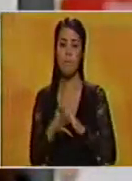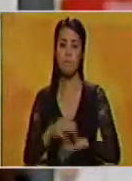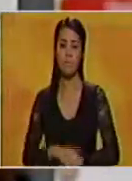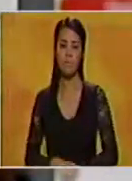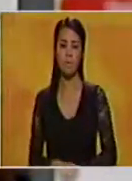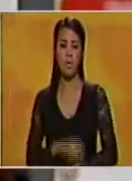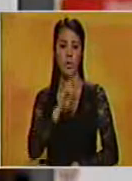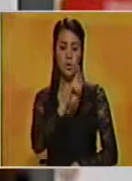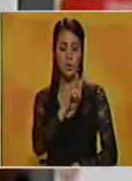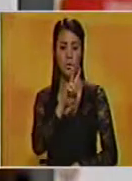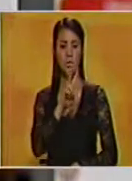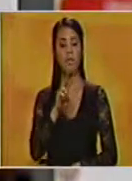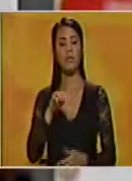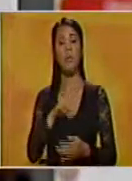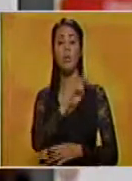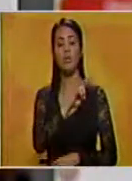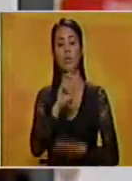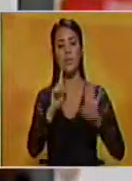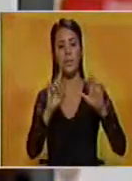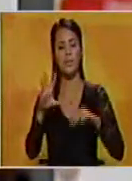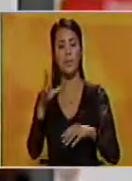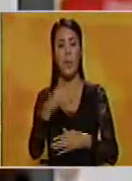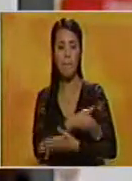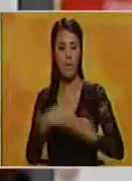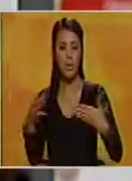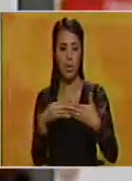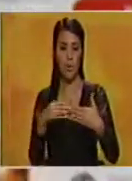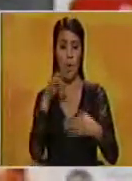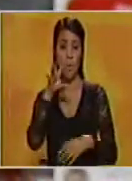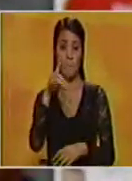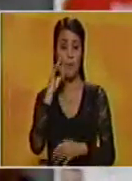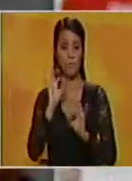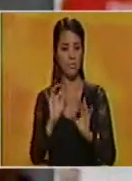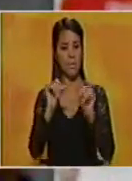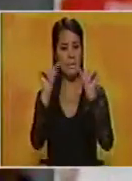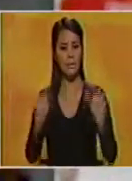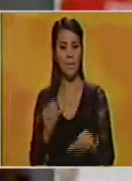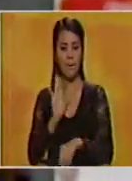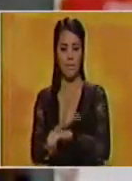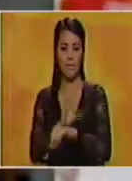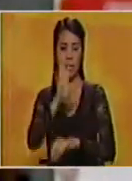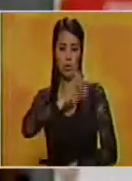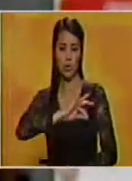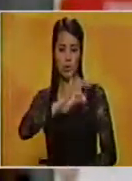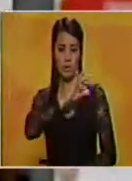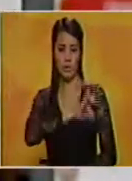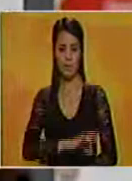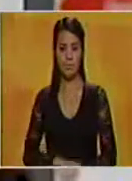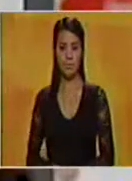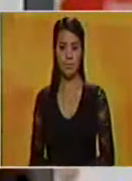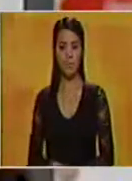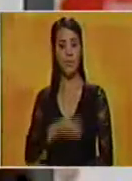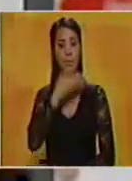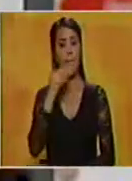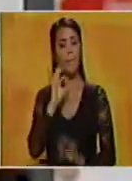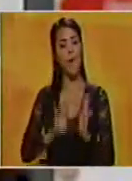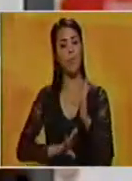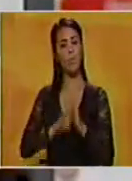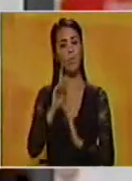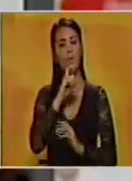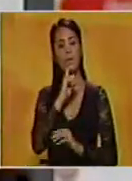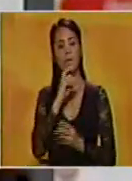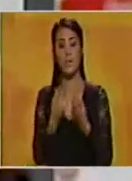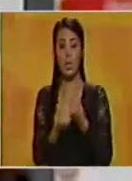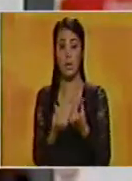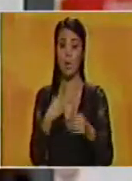265 millones de dólares también informó que el país cuenta con un sistema de protección social que ha podido superar las dificultades económicas